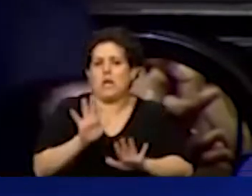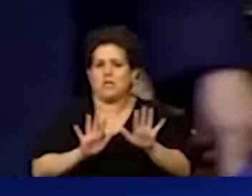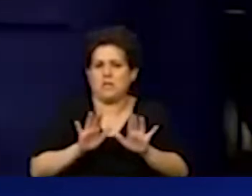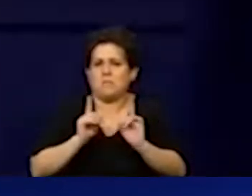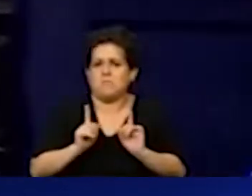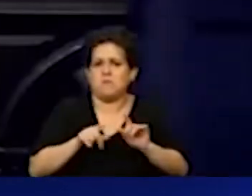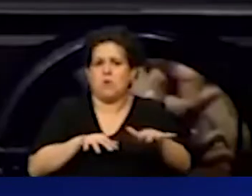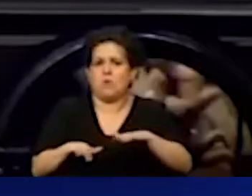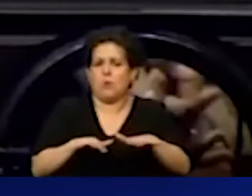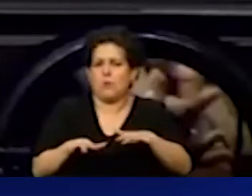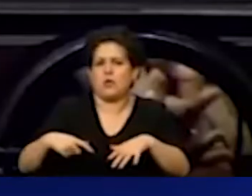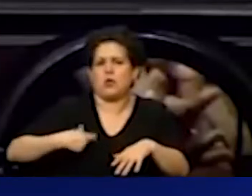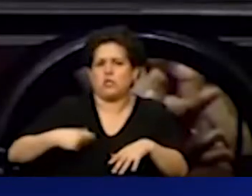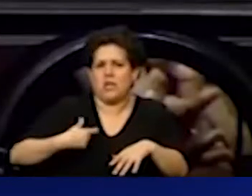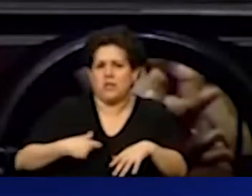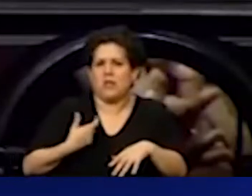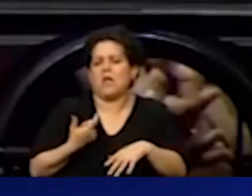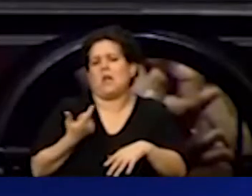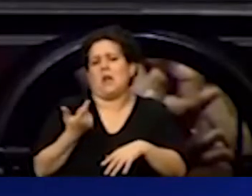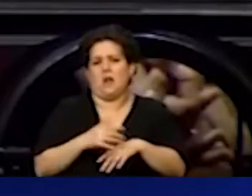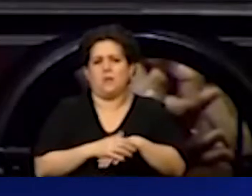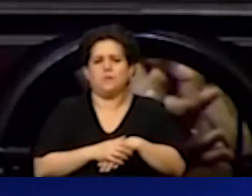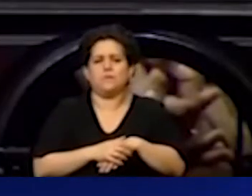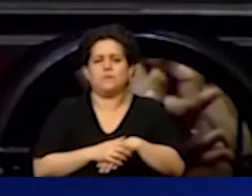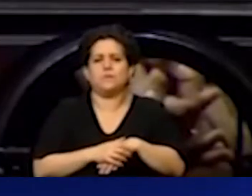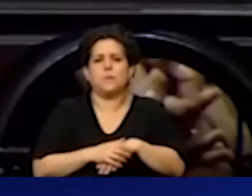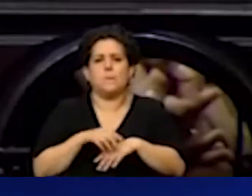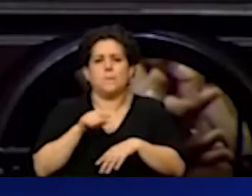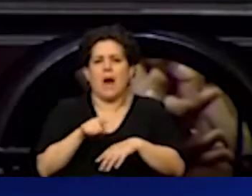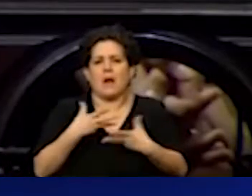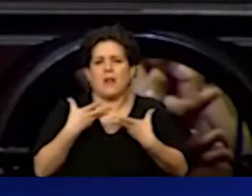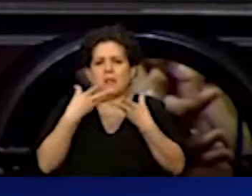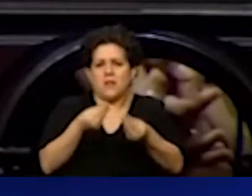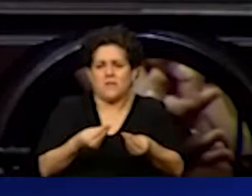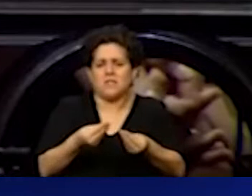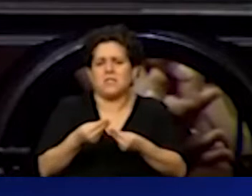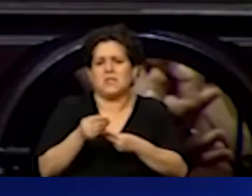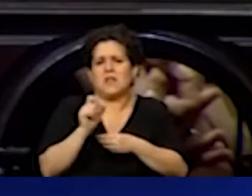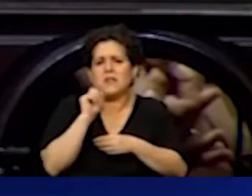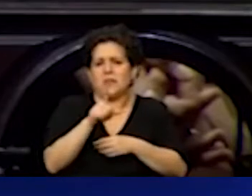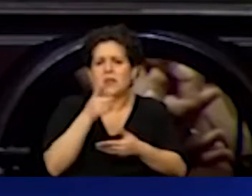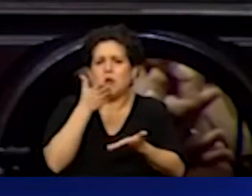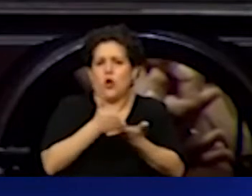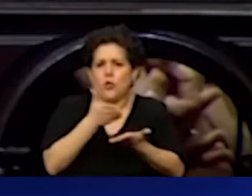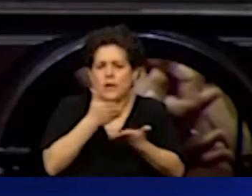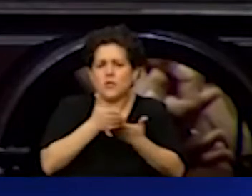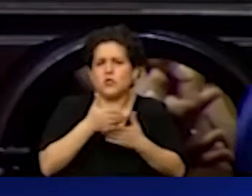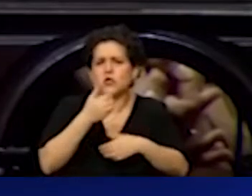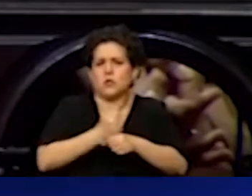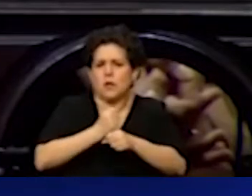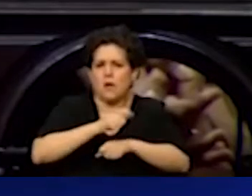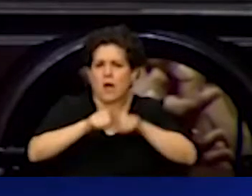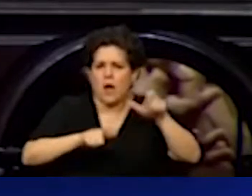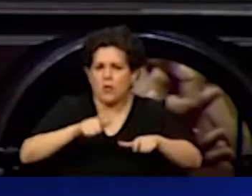del movimiento sindical expresión genuina de la defensa de los derechos de